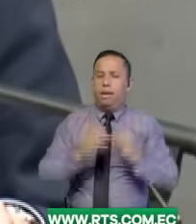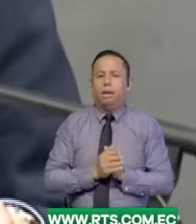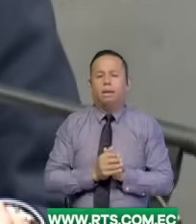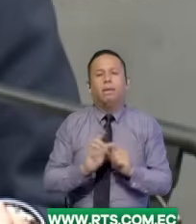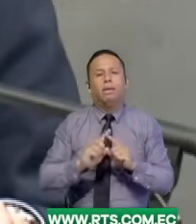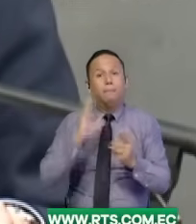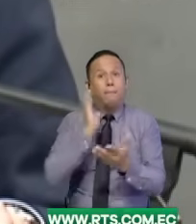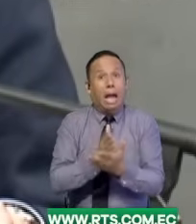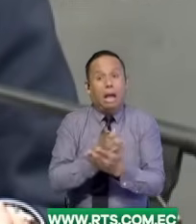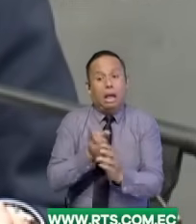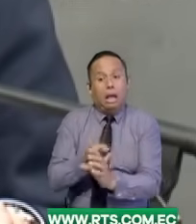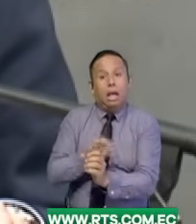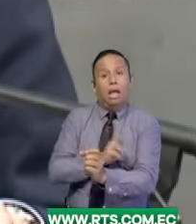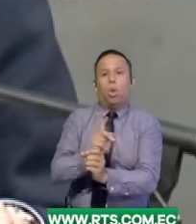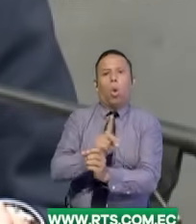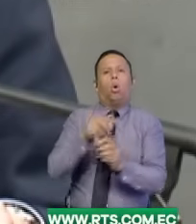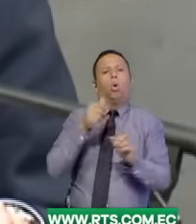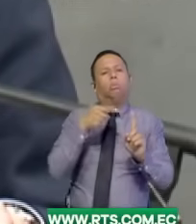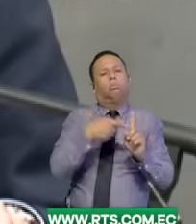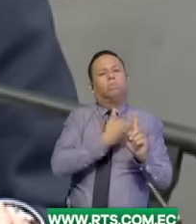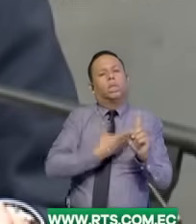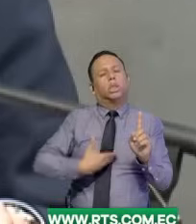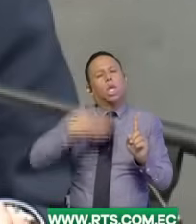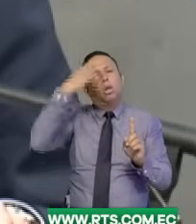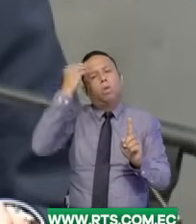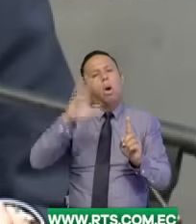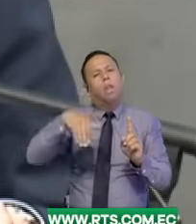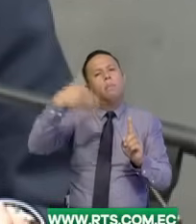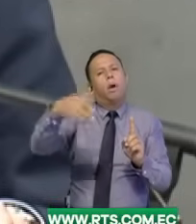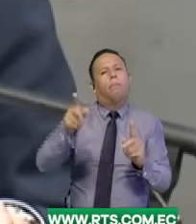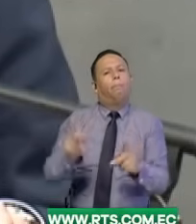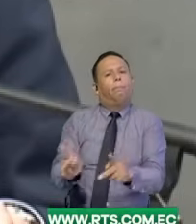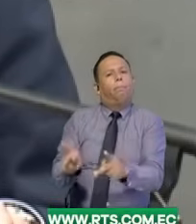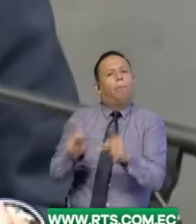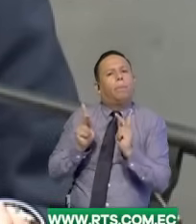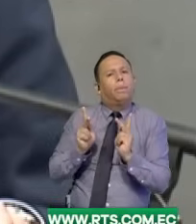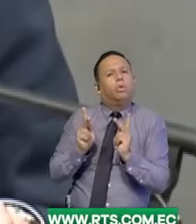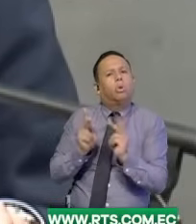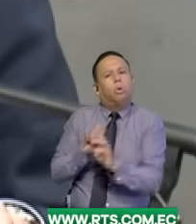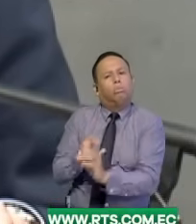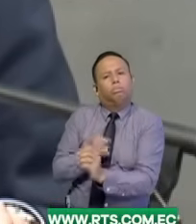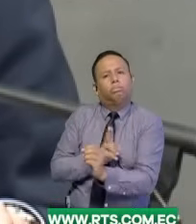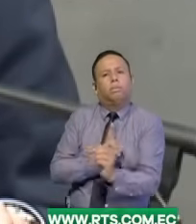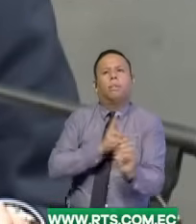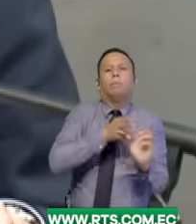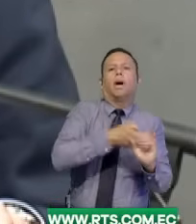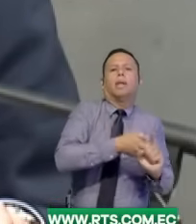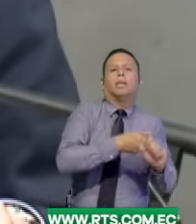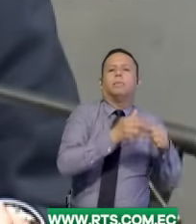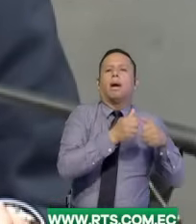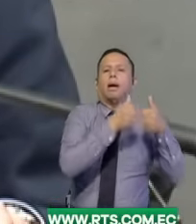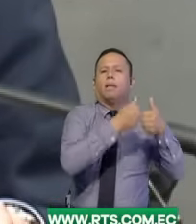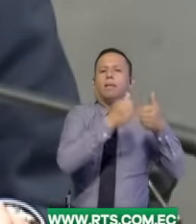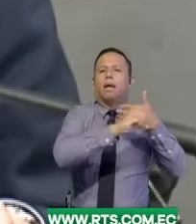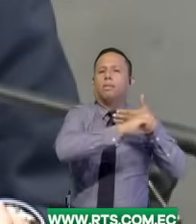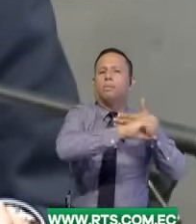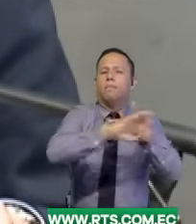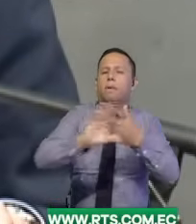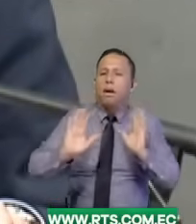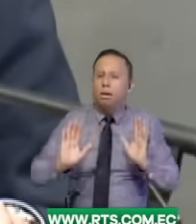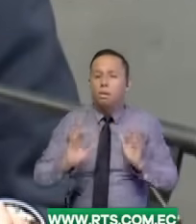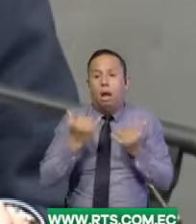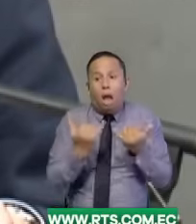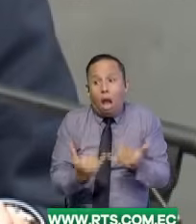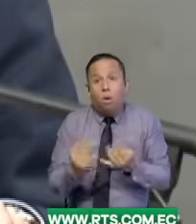podría darse, en el caso de que esto prospere, es de que ante la ausencia del primer mandatario y la segunda mandataria,